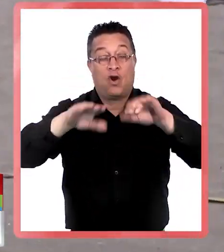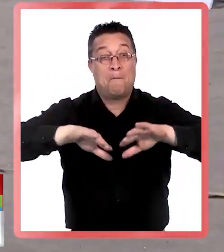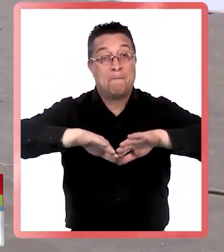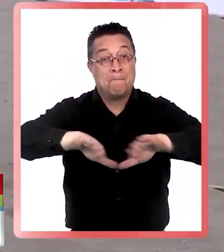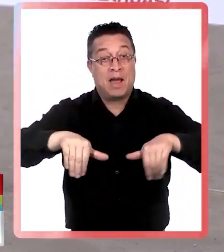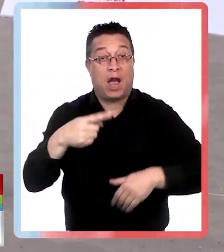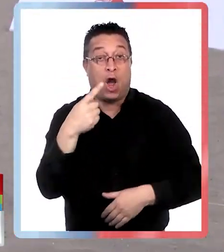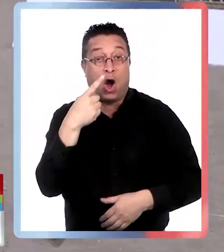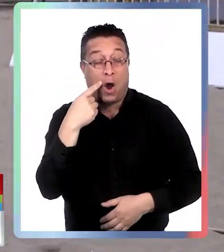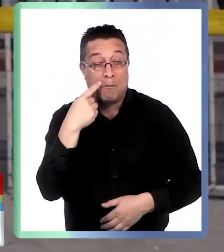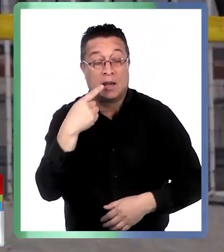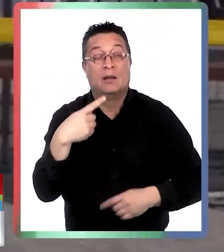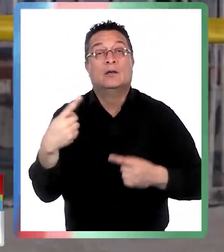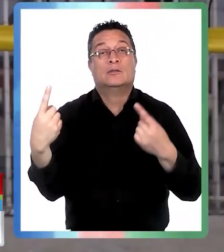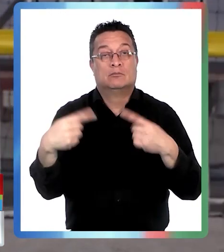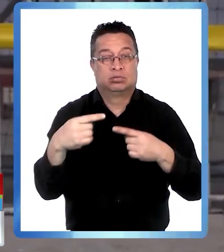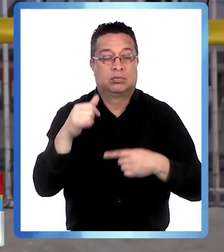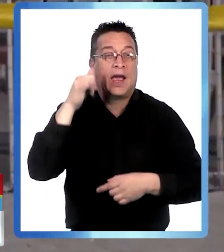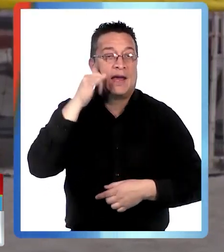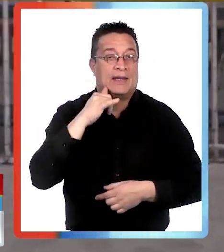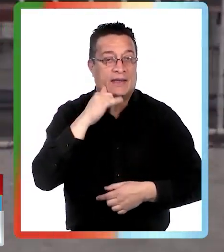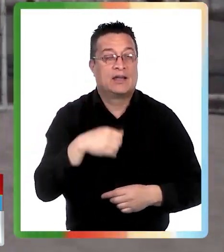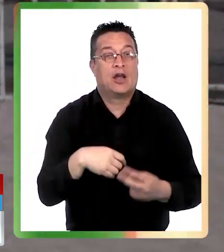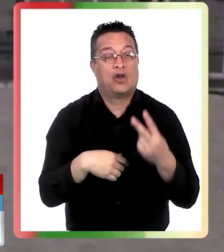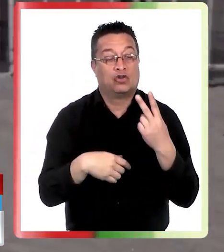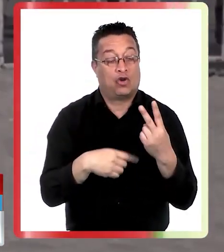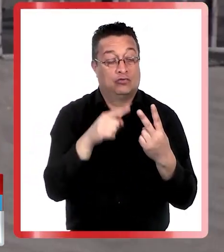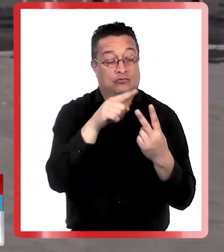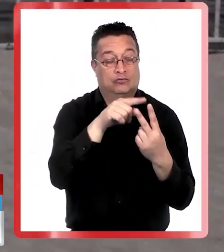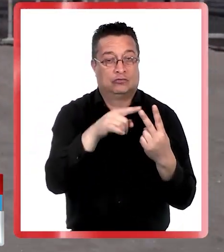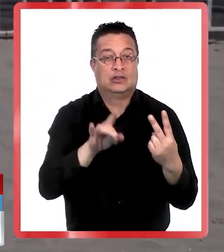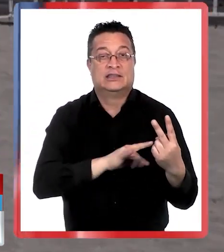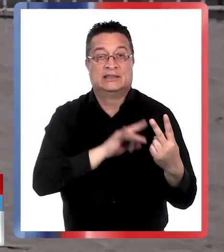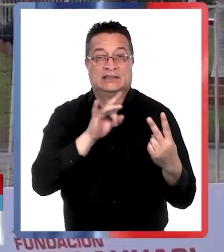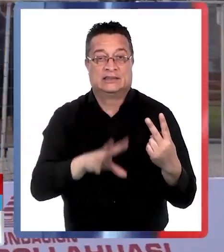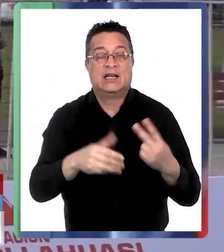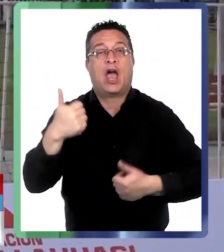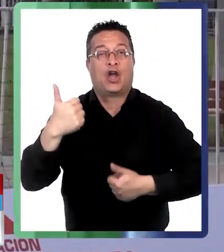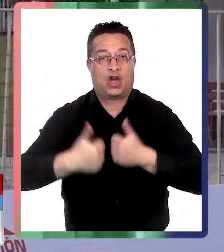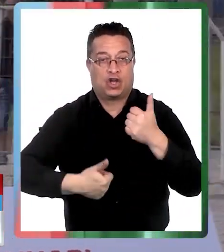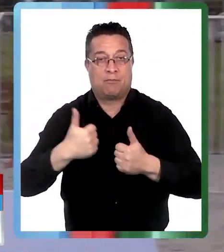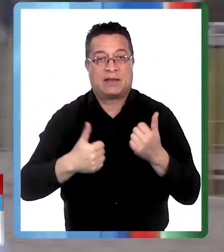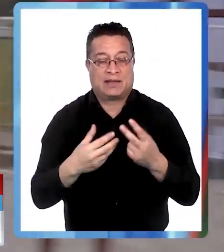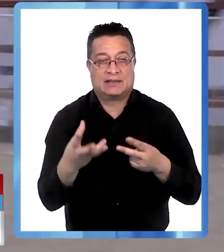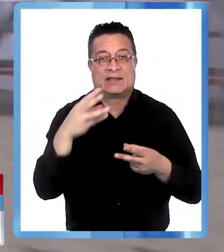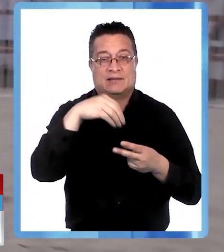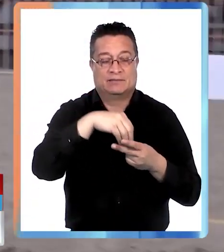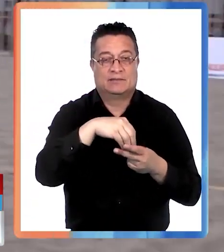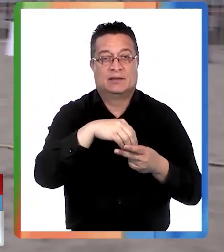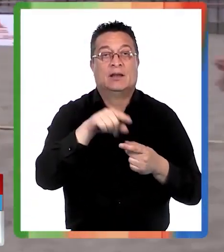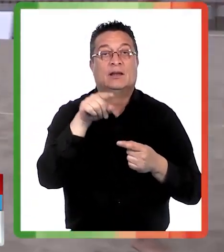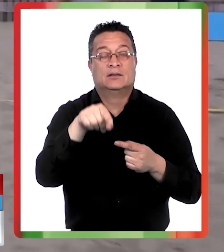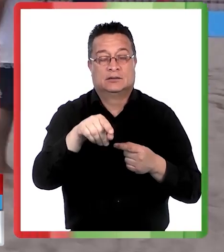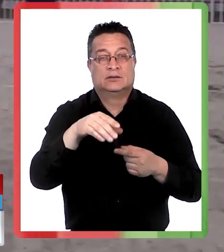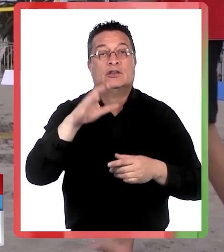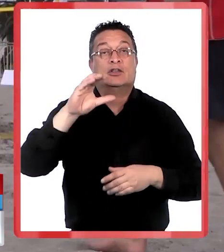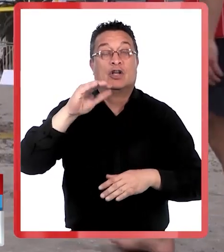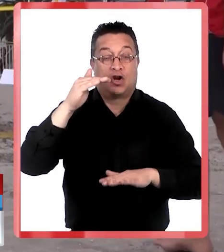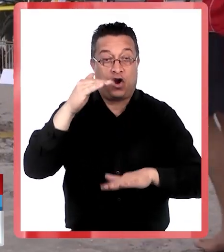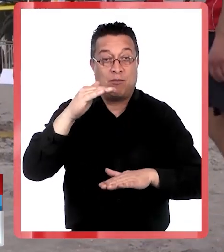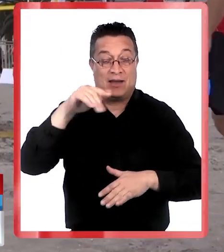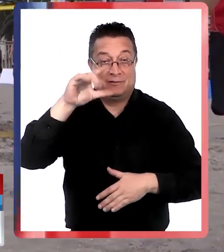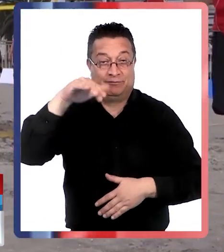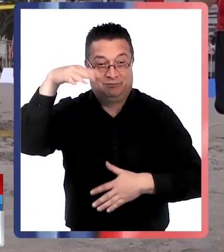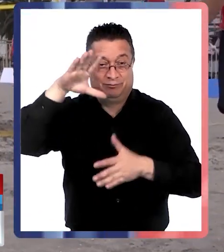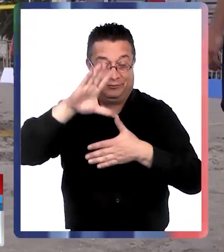varones se disputará en iquique y dos duplas chilenas están en la competencia la continental Cup es uno de